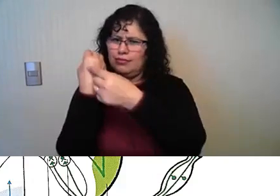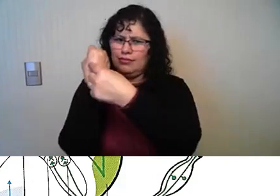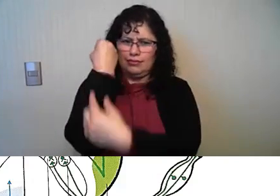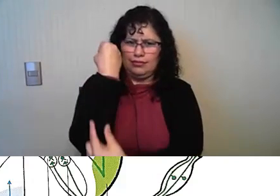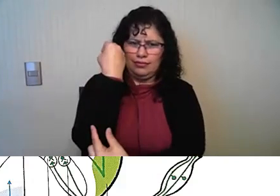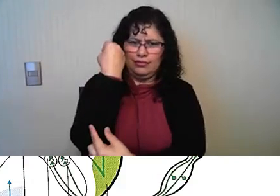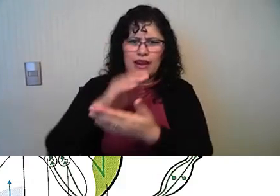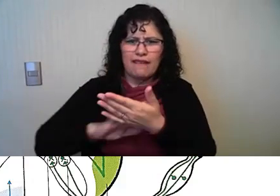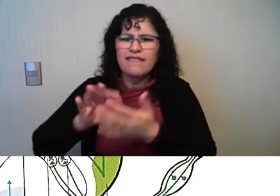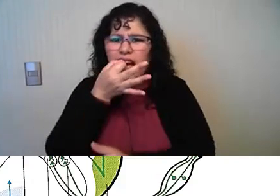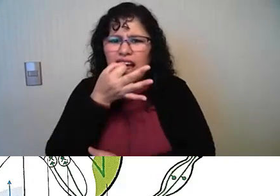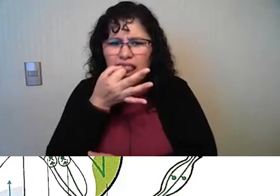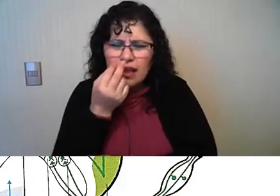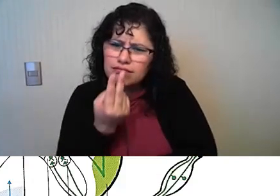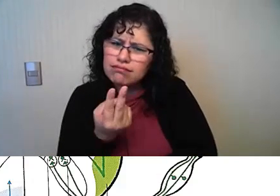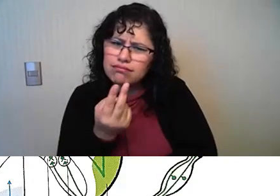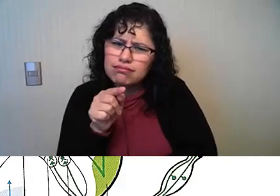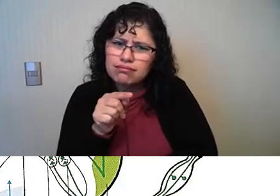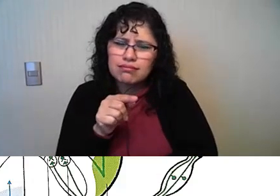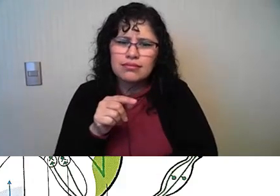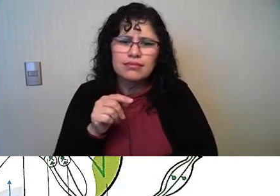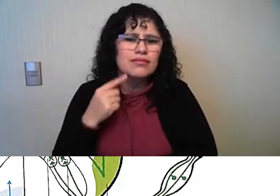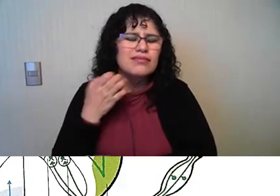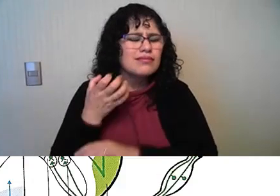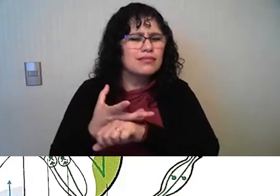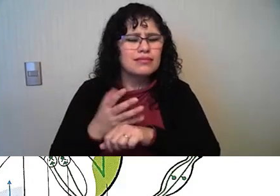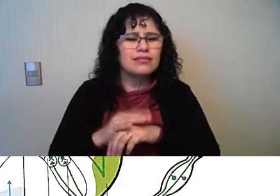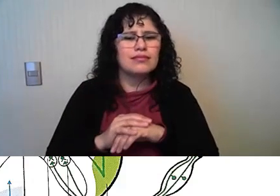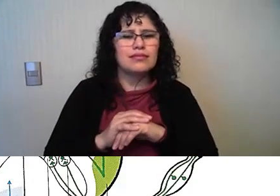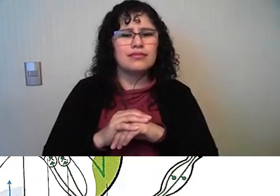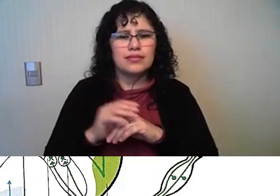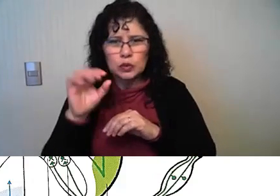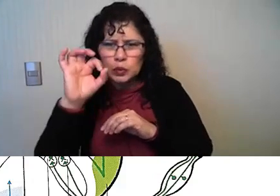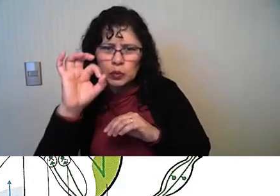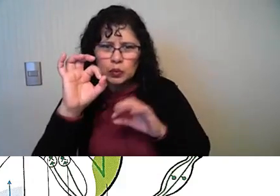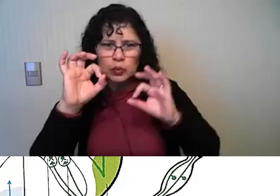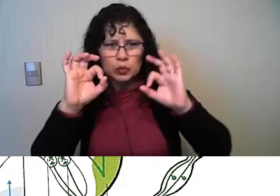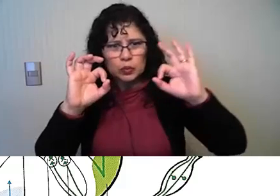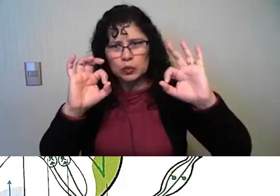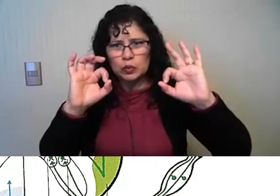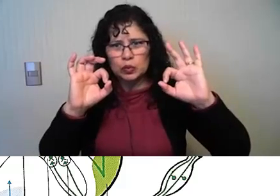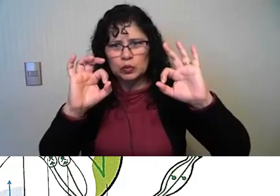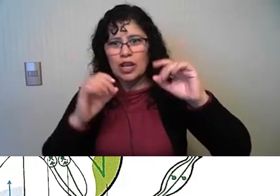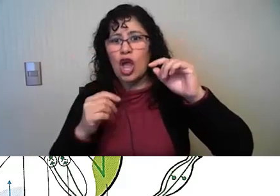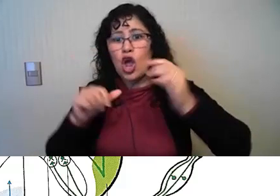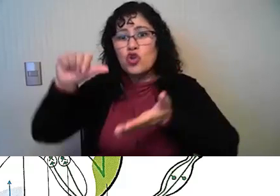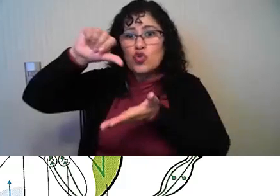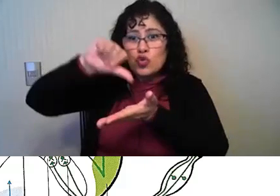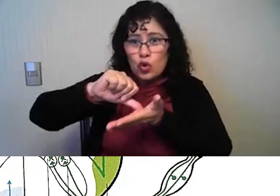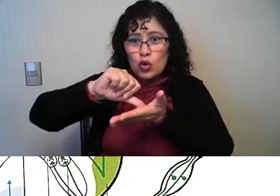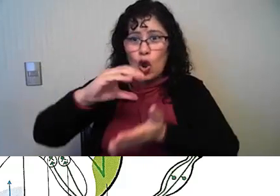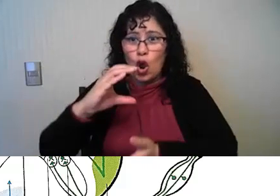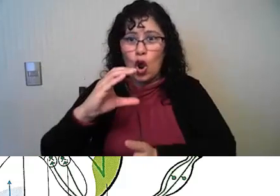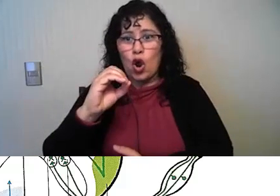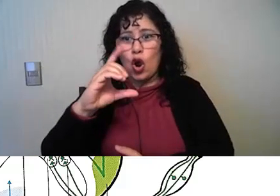En color verde vemos lo que son los núcleos cocleares, ¿ya?